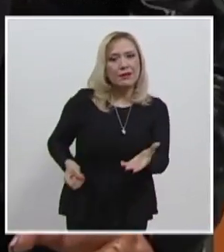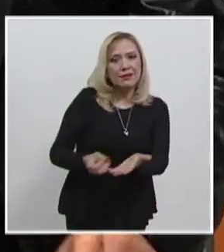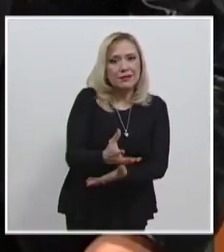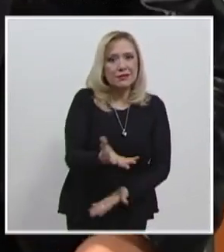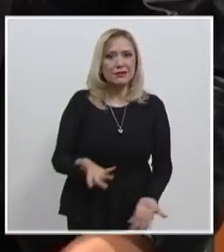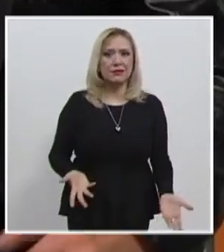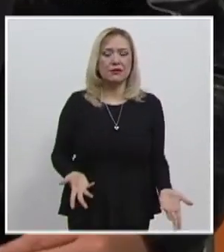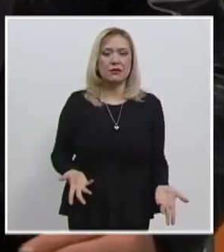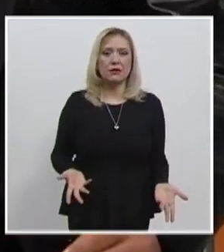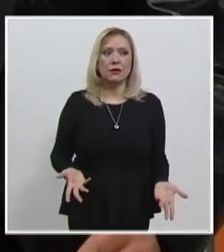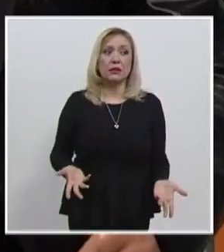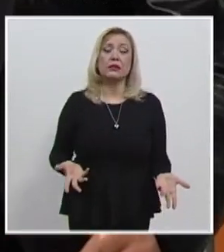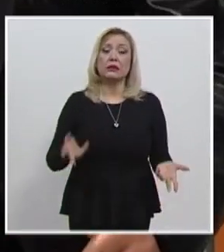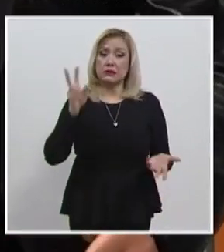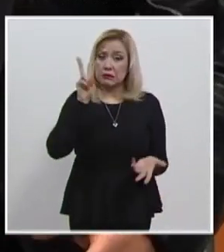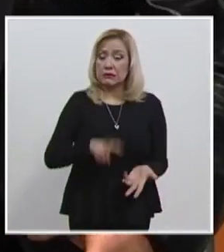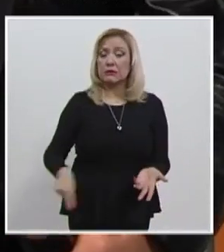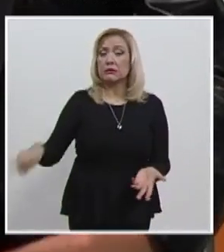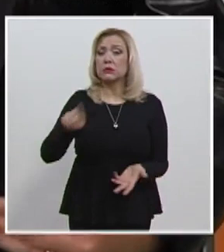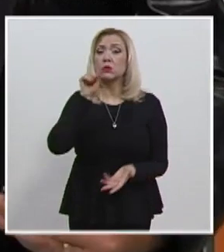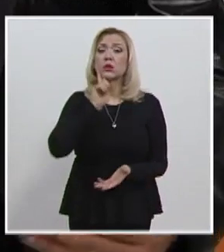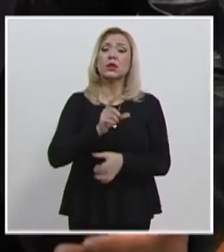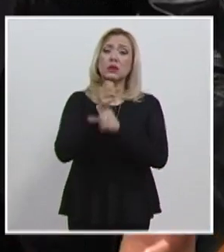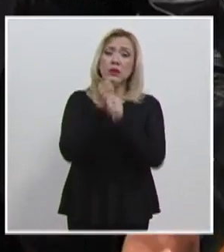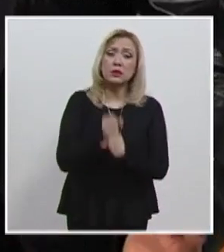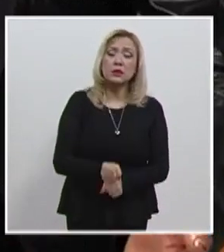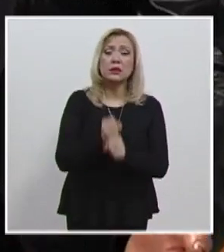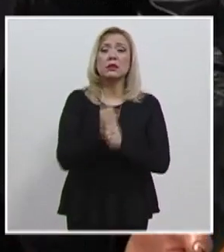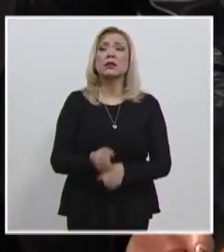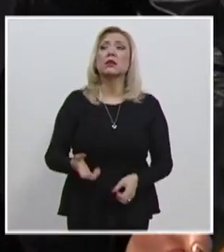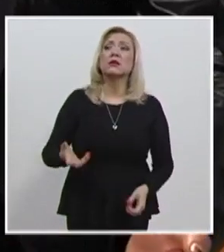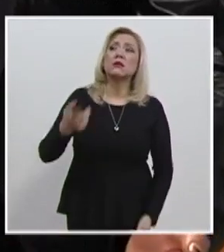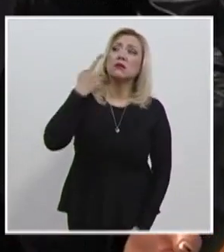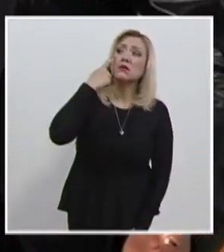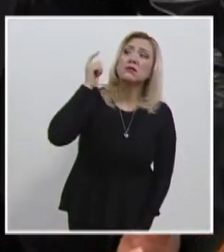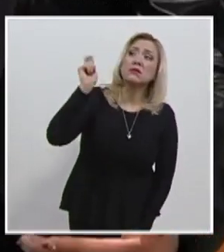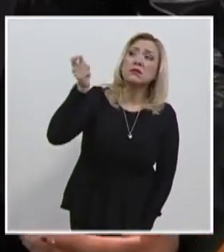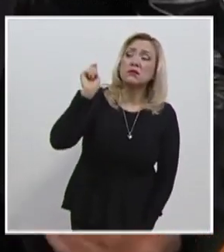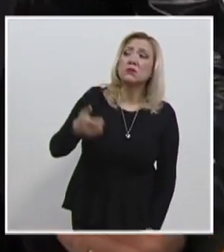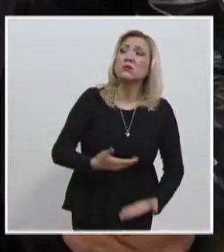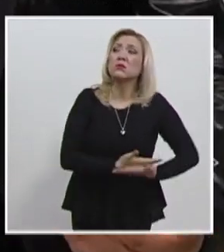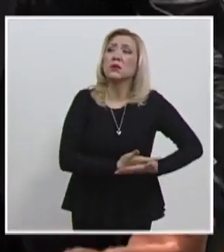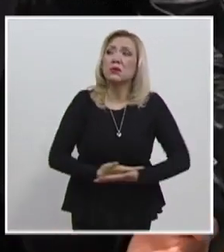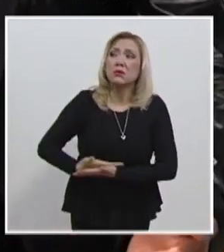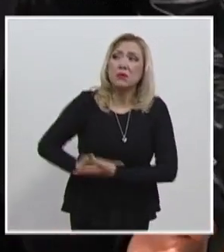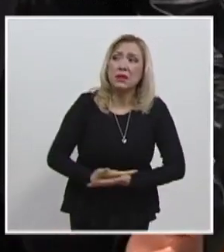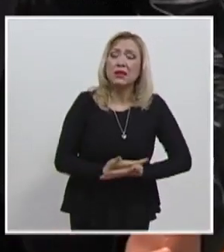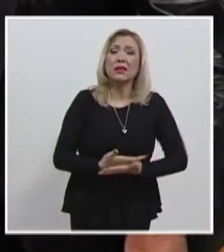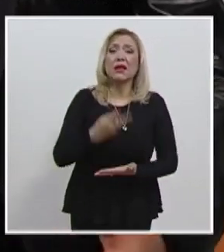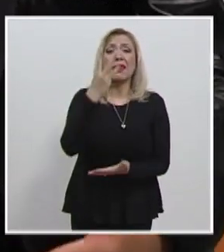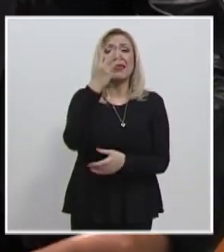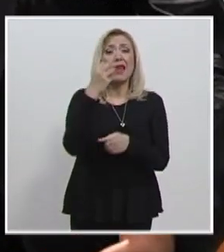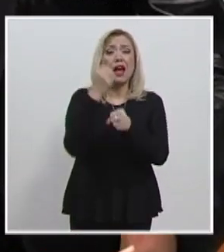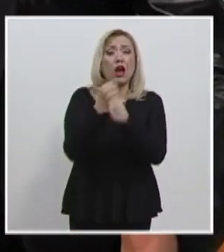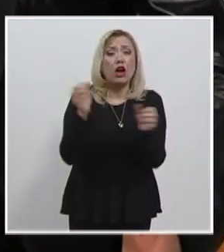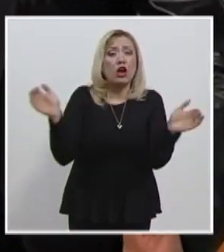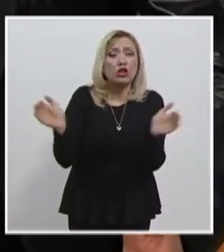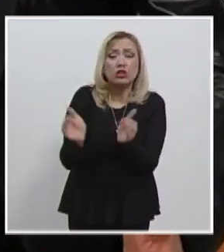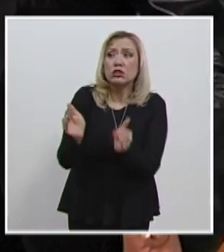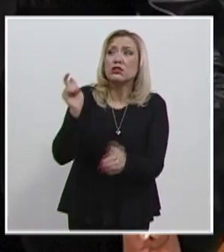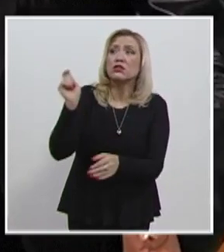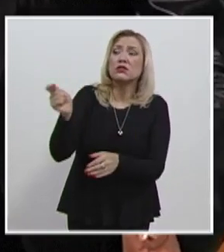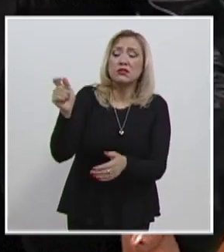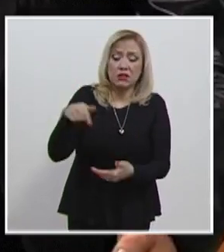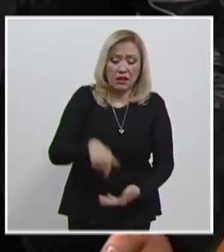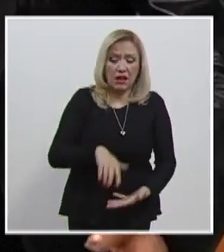embargo están sufriendo de tener a sus pequeños de no menores de 3 años en el centro de